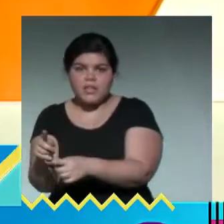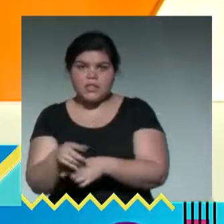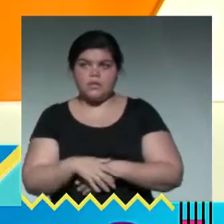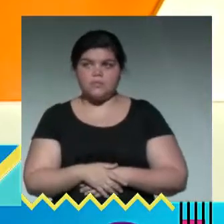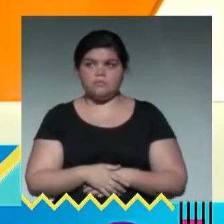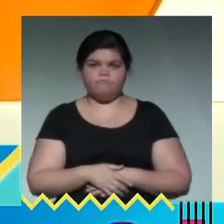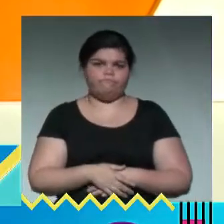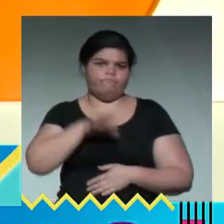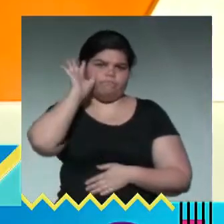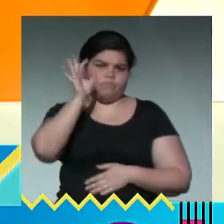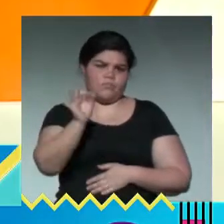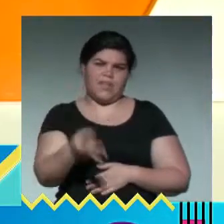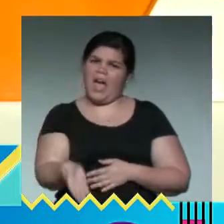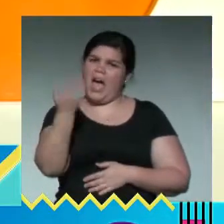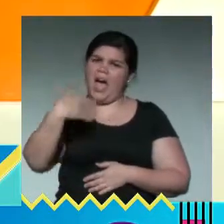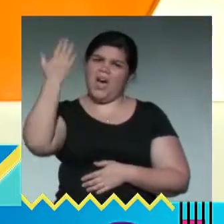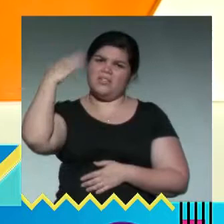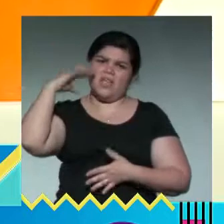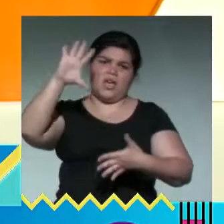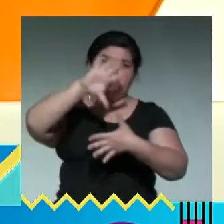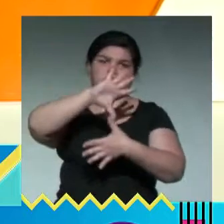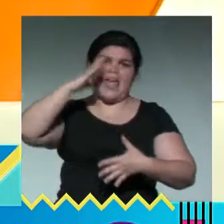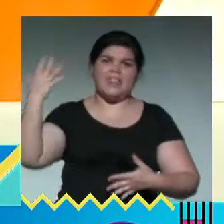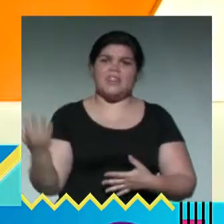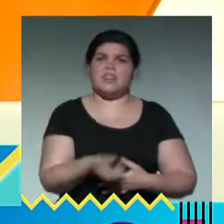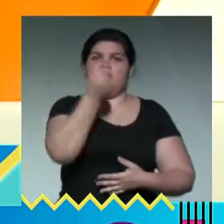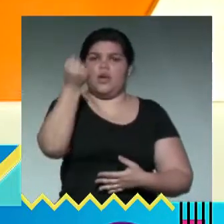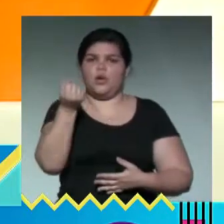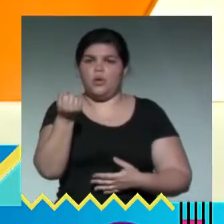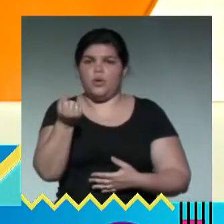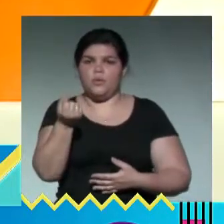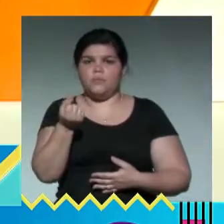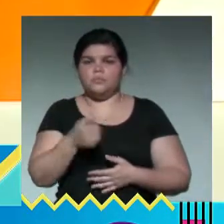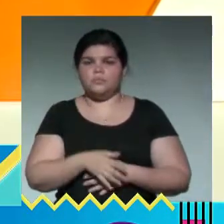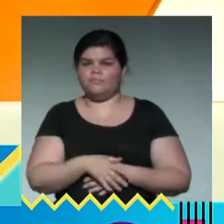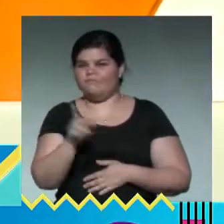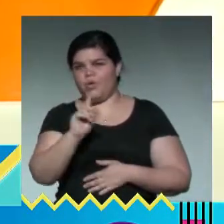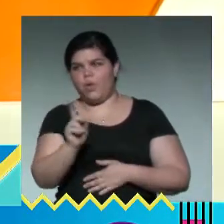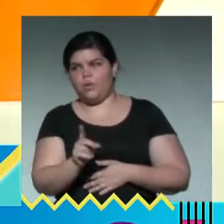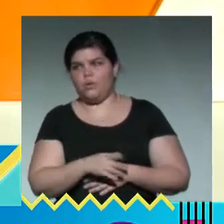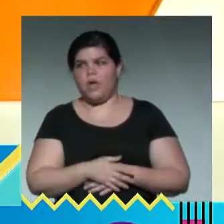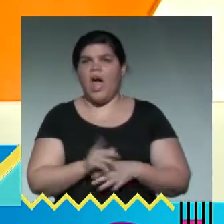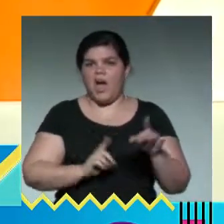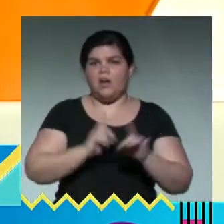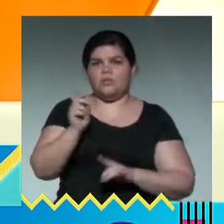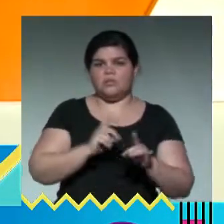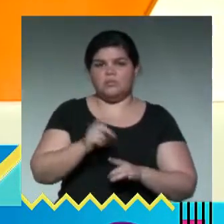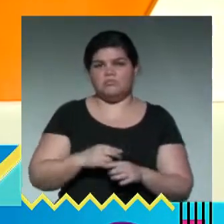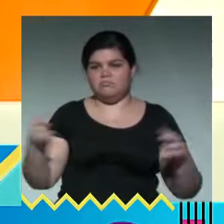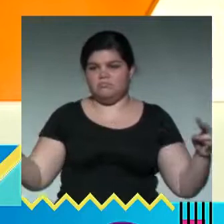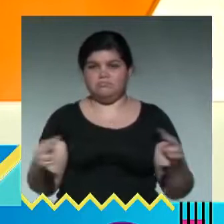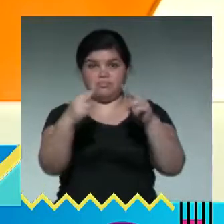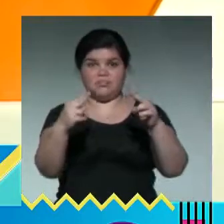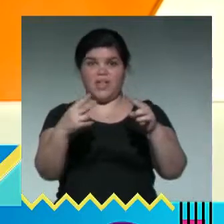mucho tiempo ya ha sido revisado y superado, ¿no es cierto? Porque en todo caso unos se descubrieron a otros, ¿no? Es decir, realmente